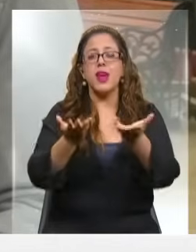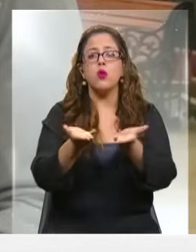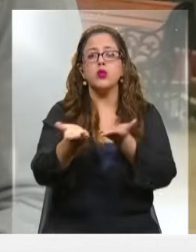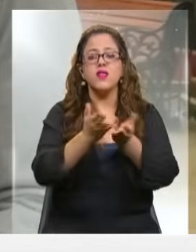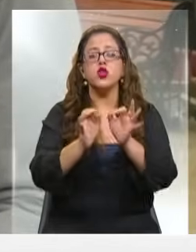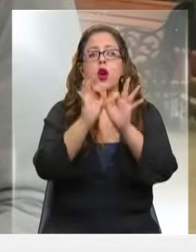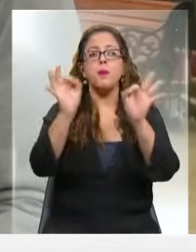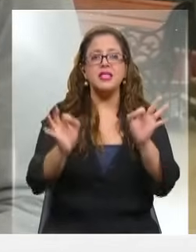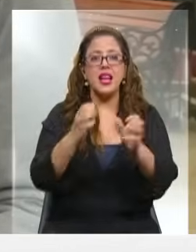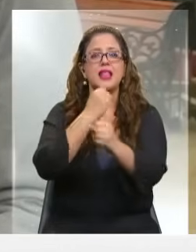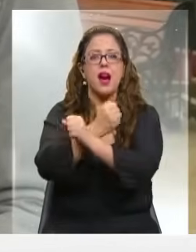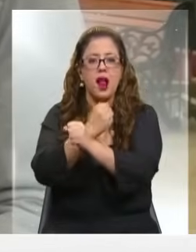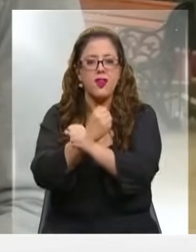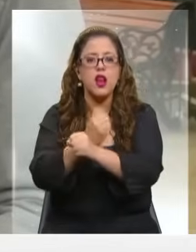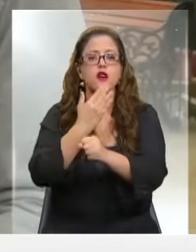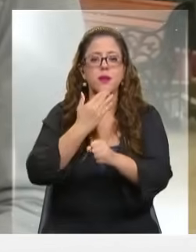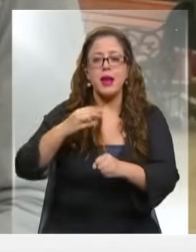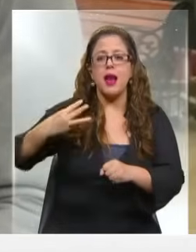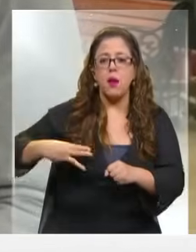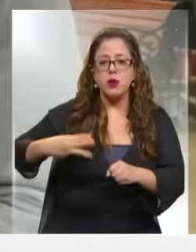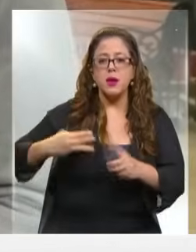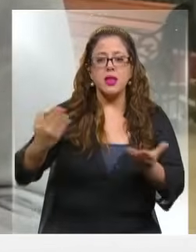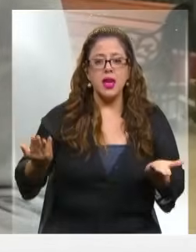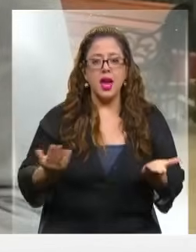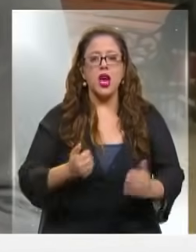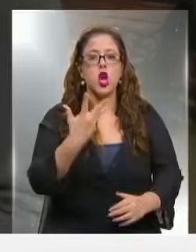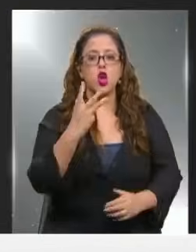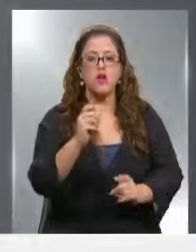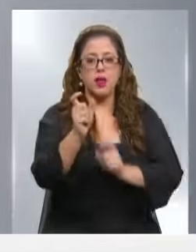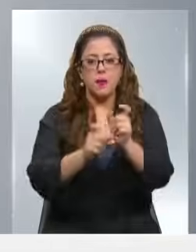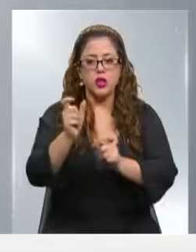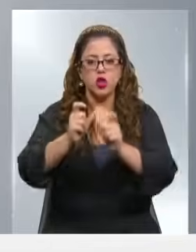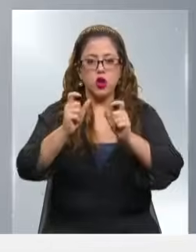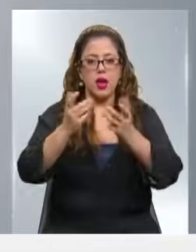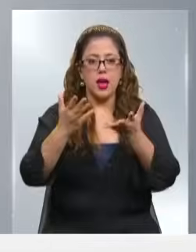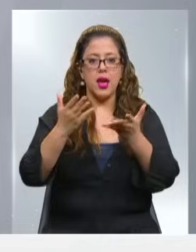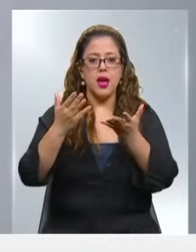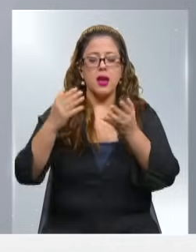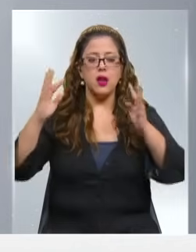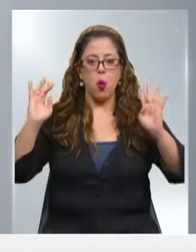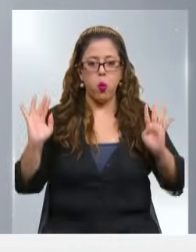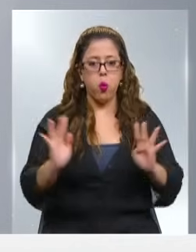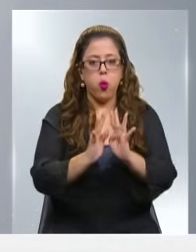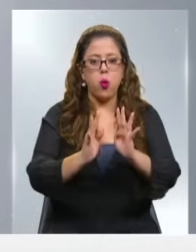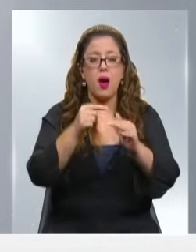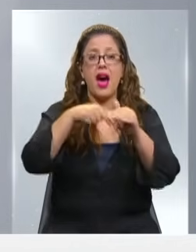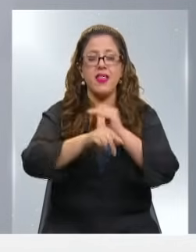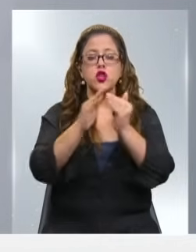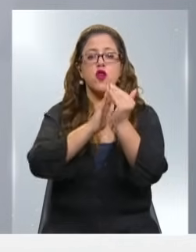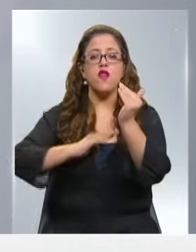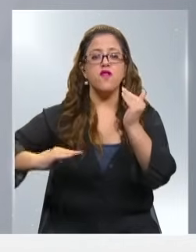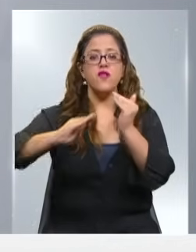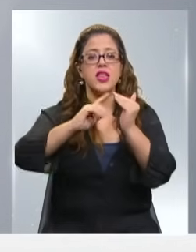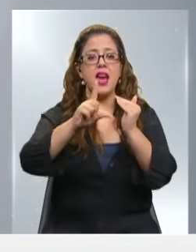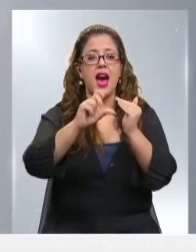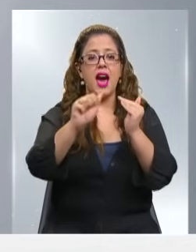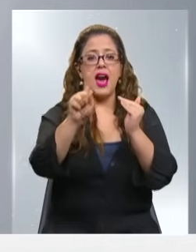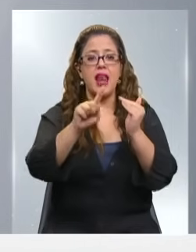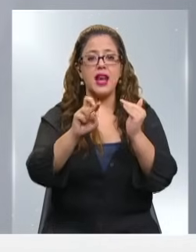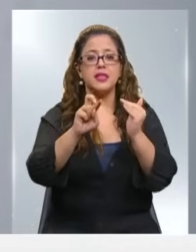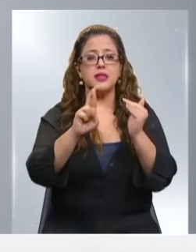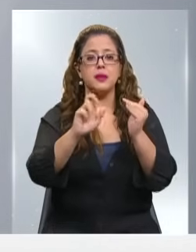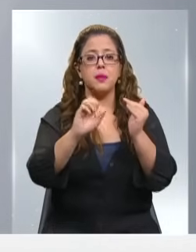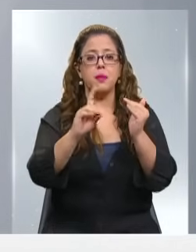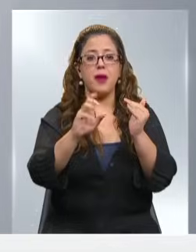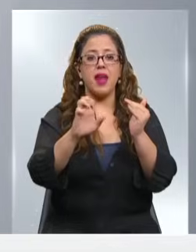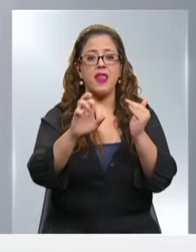Entre el personal de carabineros y el municipio han llegado alrededor de 90 personas. Al interior de la Villa Las Praderas, las muestras afectivas